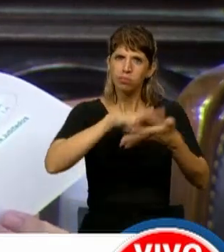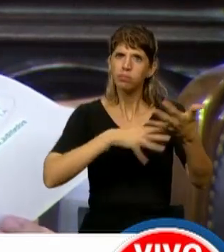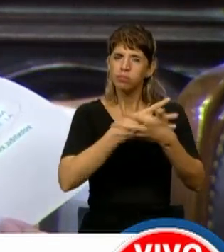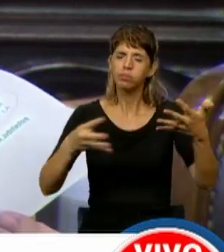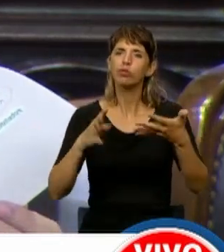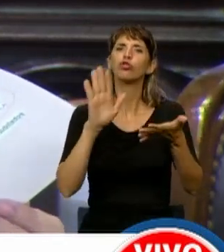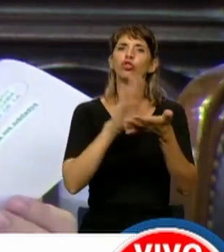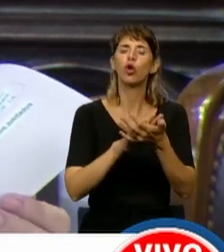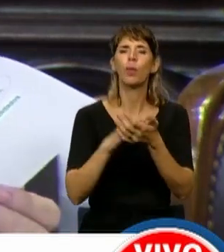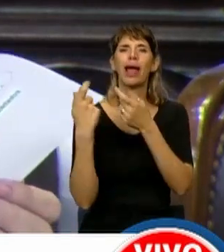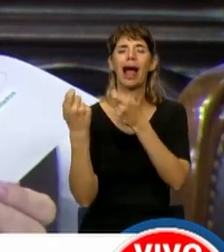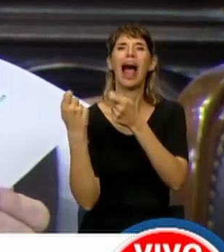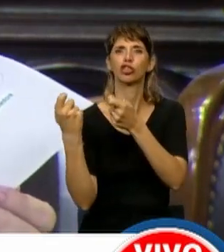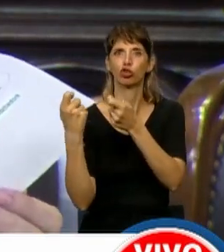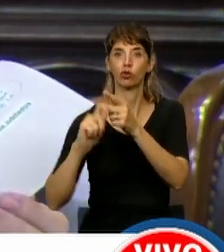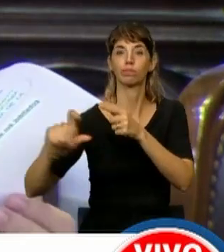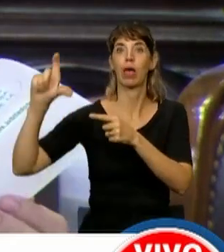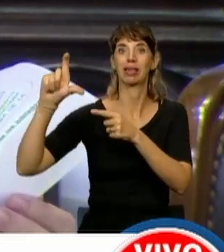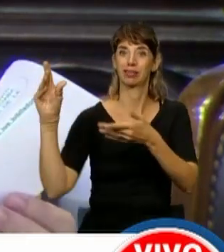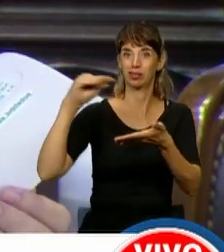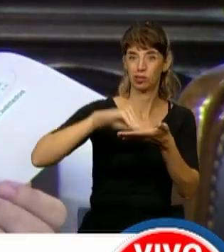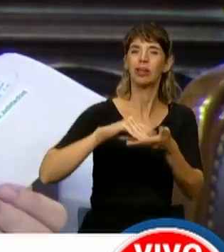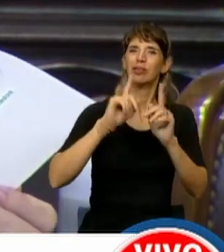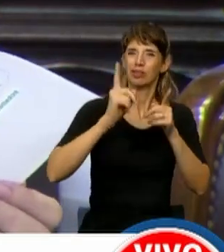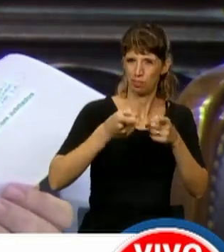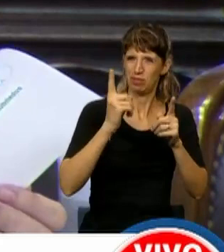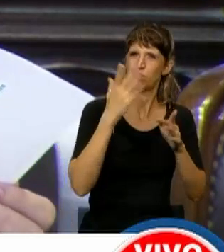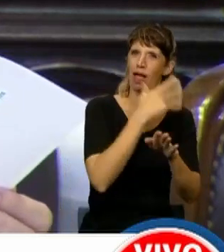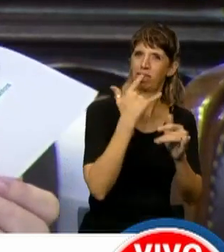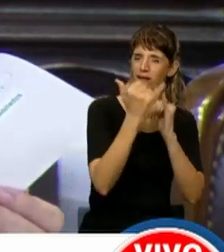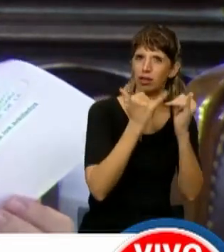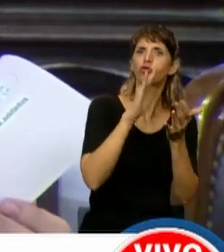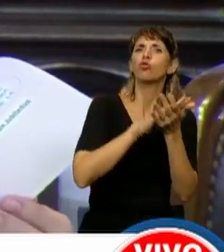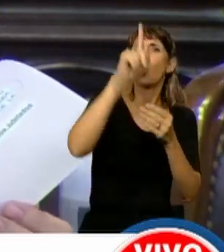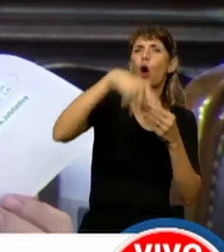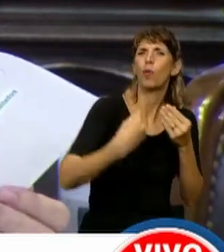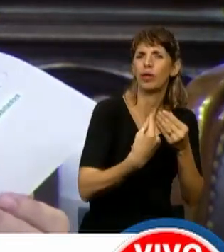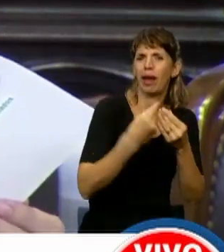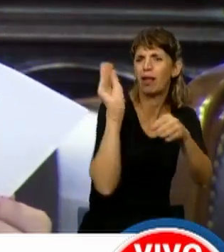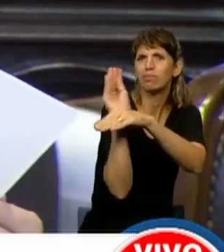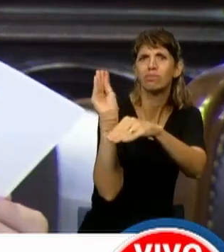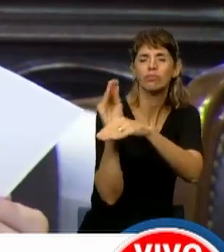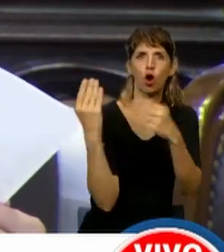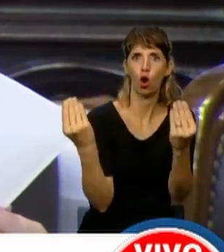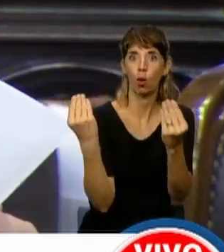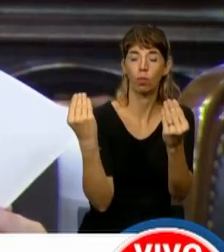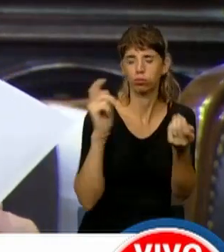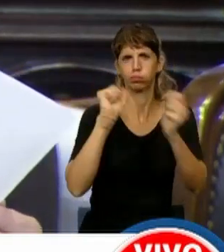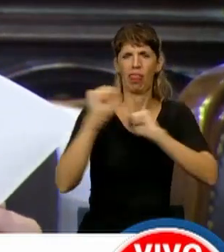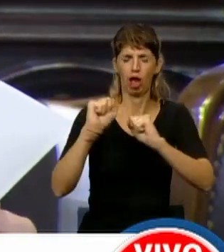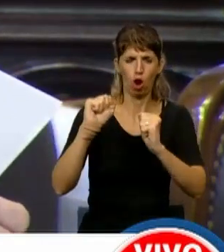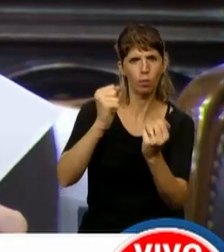del gasto, además de la inconsistencia que se dijo de la fuente de financiamiento, que de un día para otro con una planilla se cambiaron